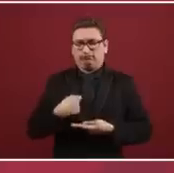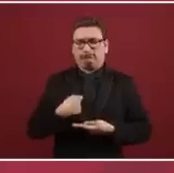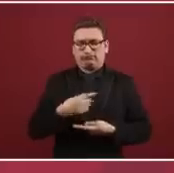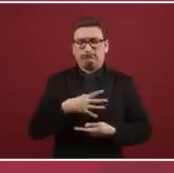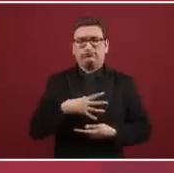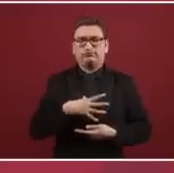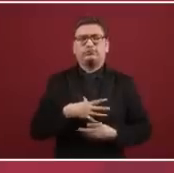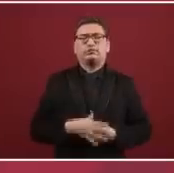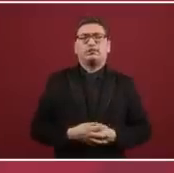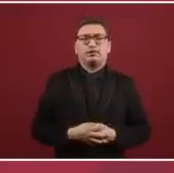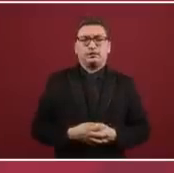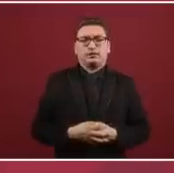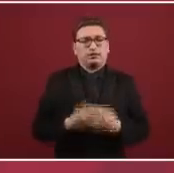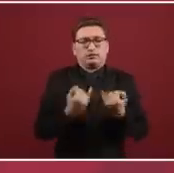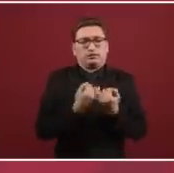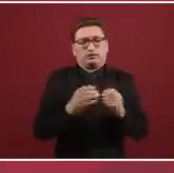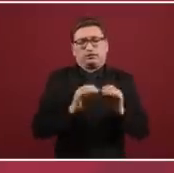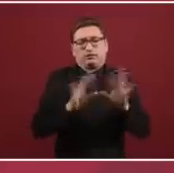las policías,